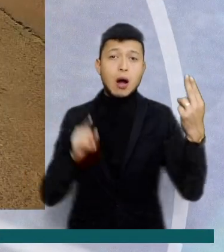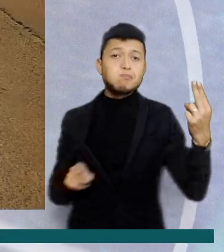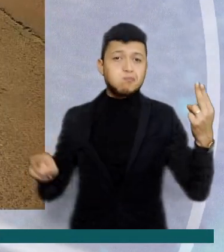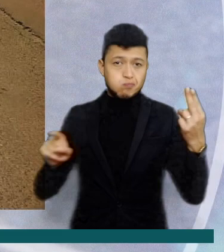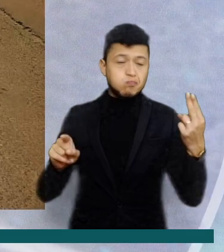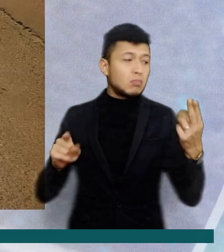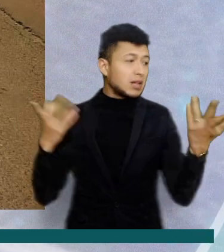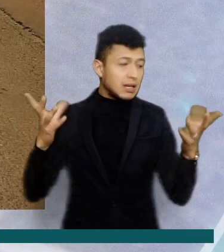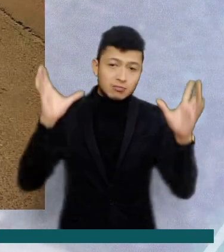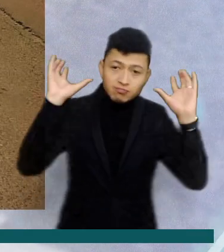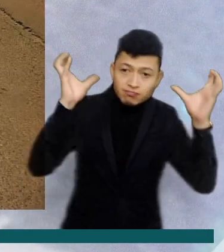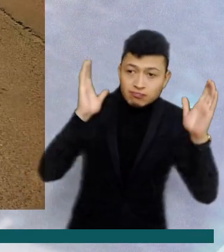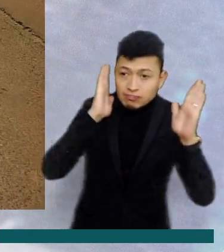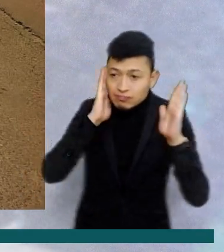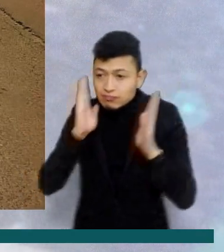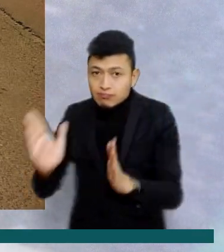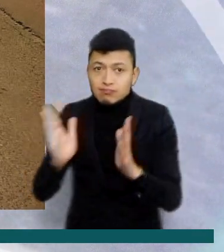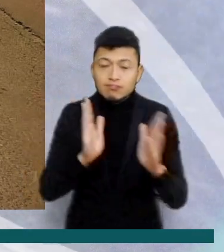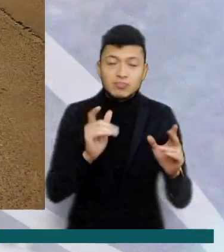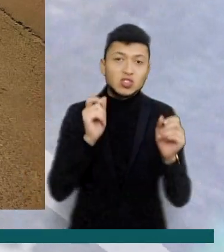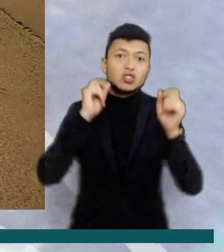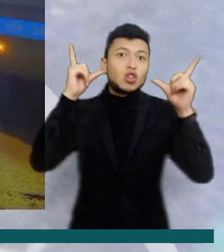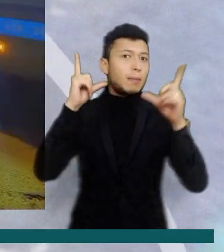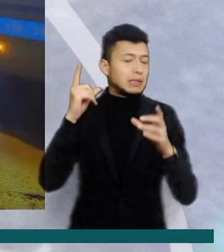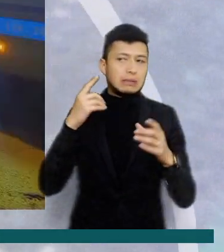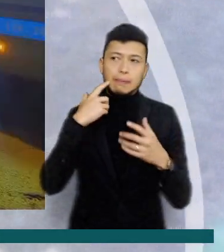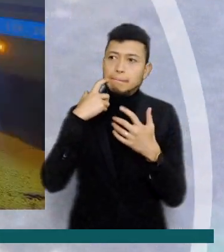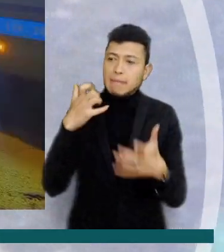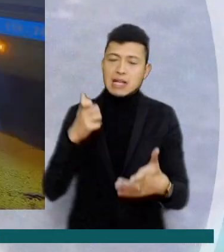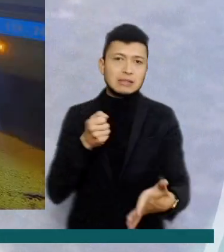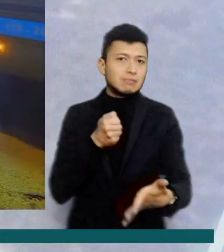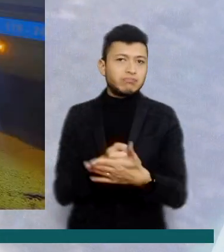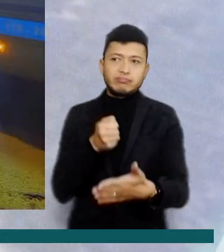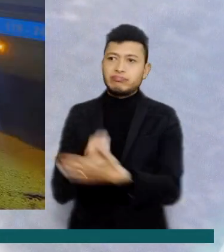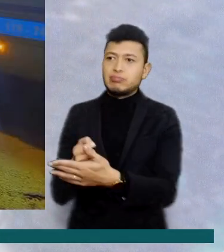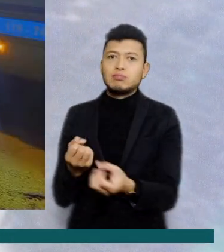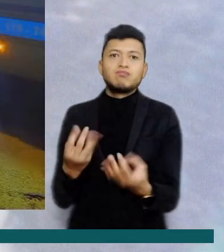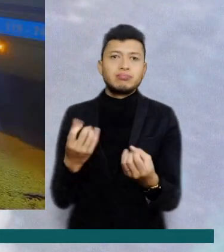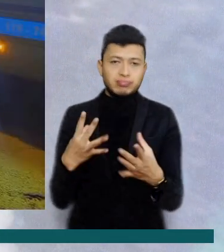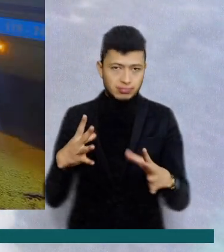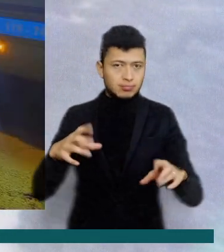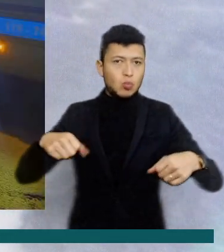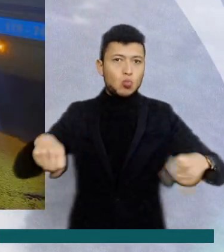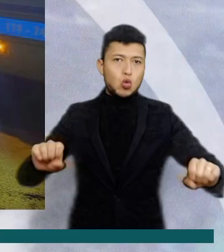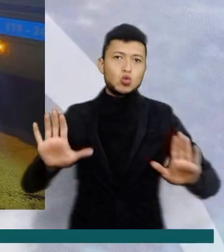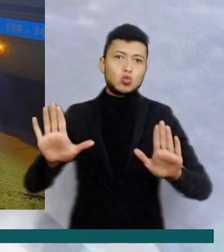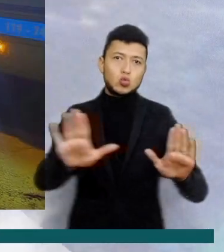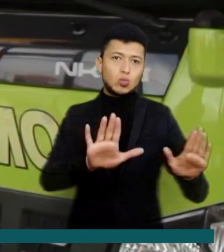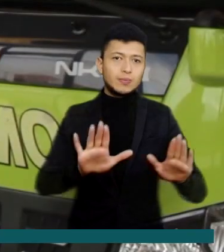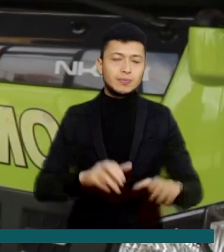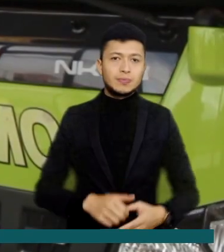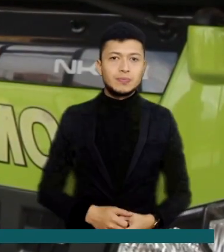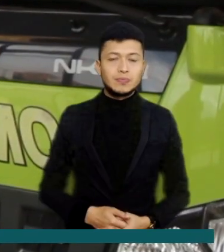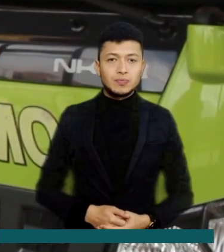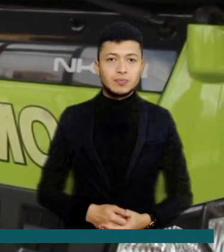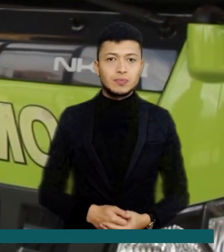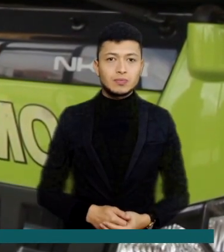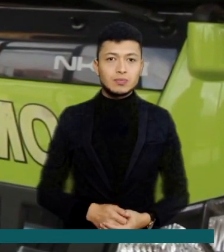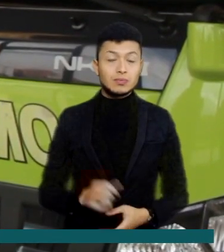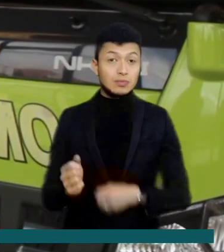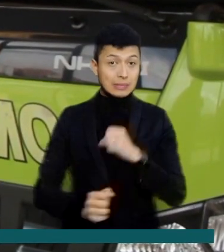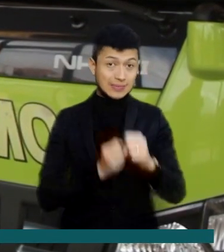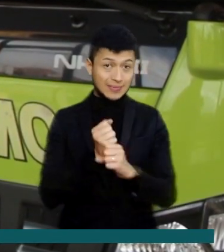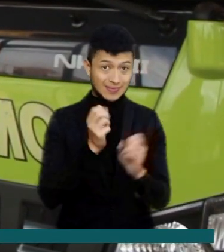Tunja y son los organismos de socorro los más sorprendidos con el incremento de la accidentalidad en motocicleta. Para el año